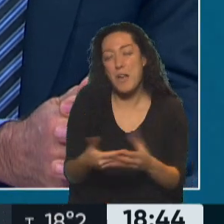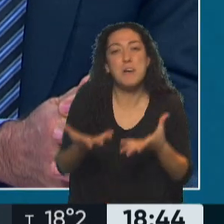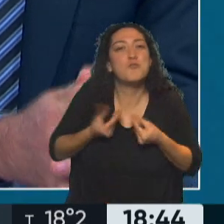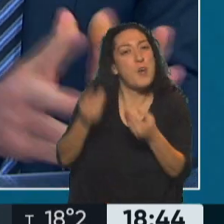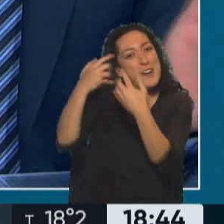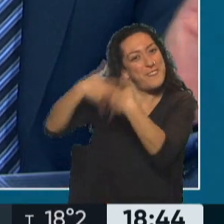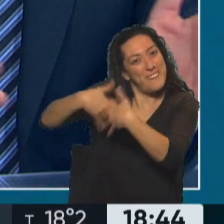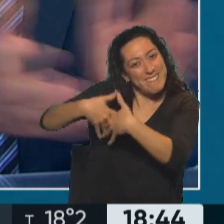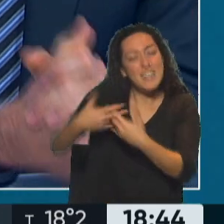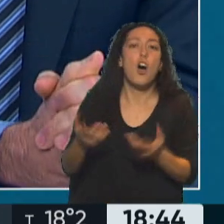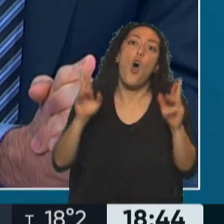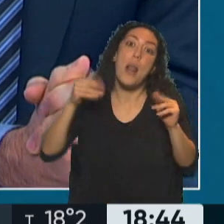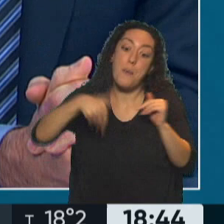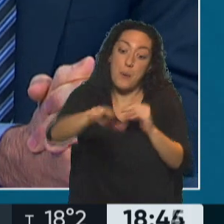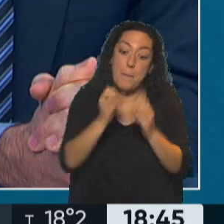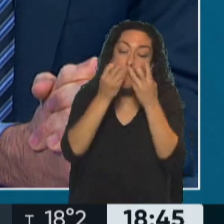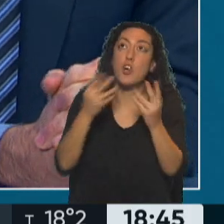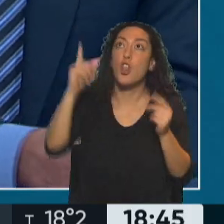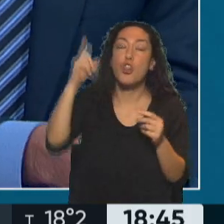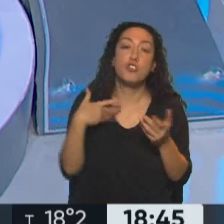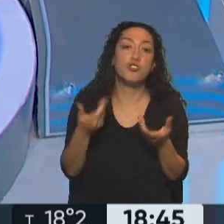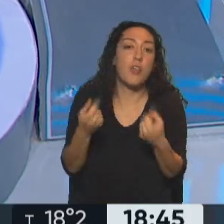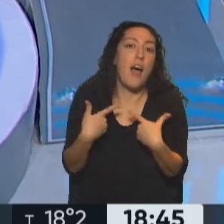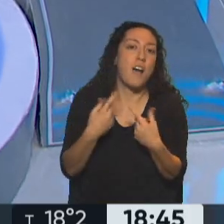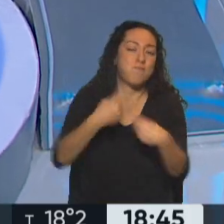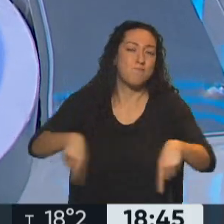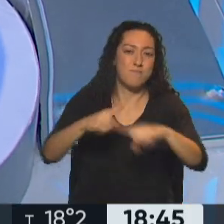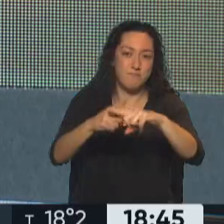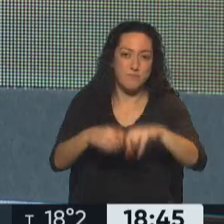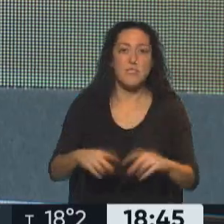alta. Bueno, ojalá que estemos mejor y que Dios nos ilumine. Vamos con Síntesis Nacional, ya venimos.